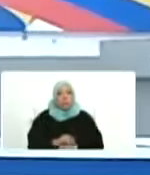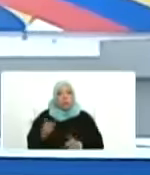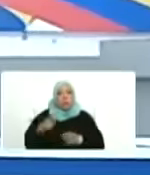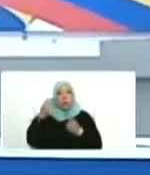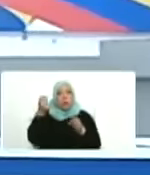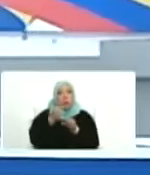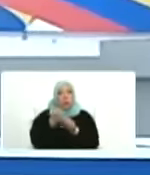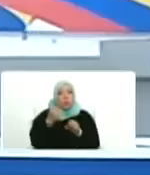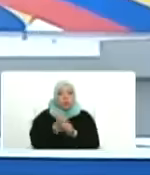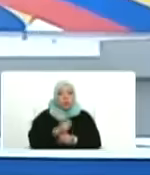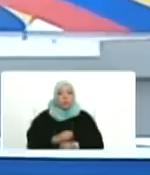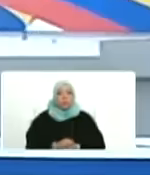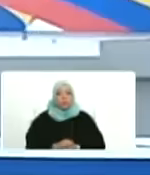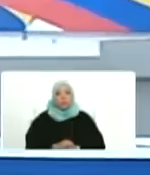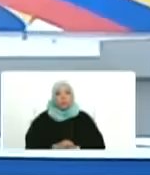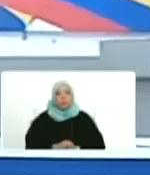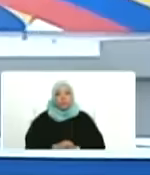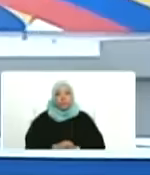consigna.